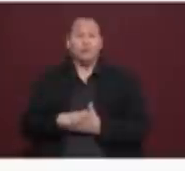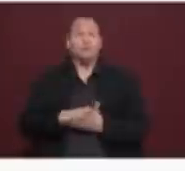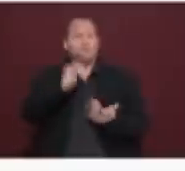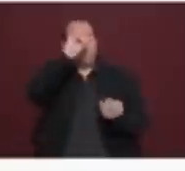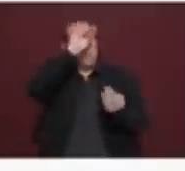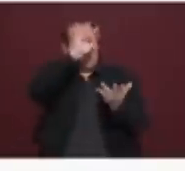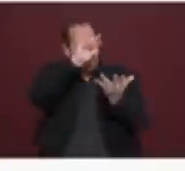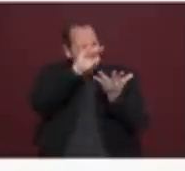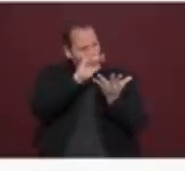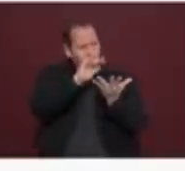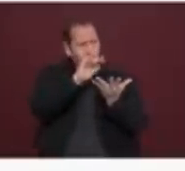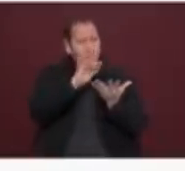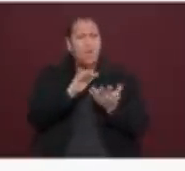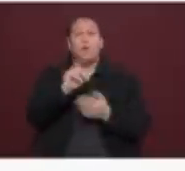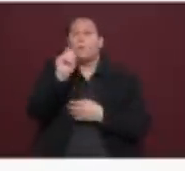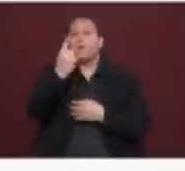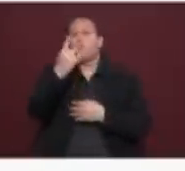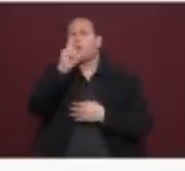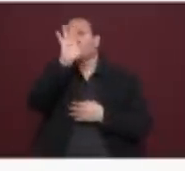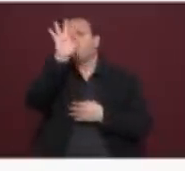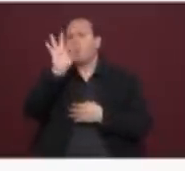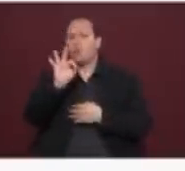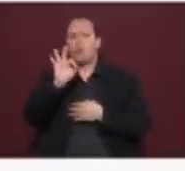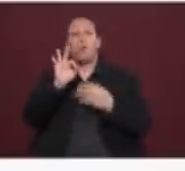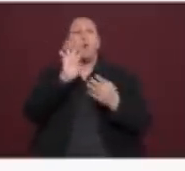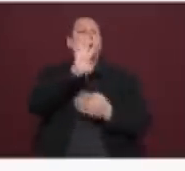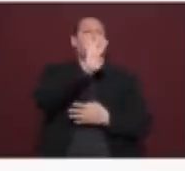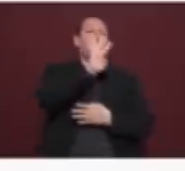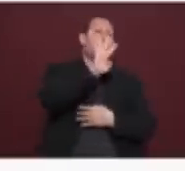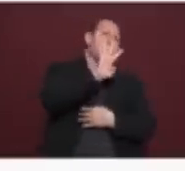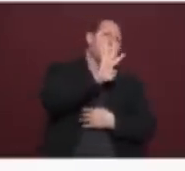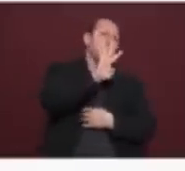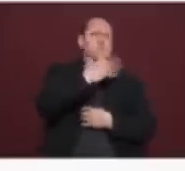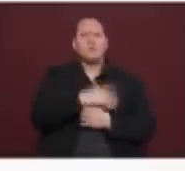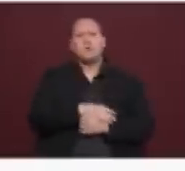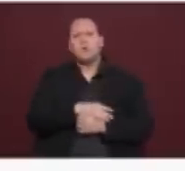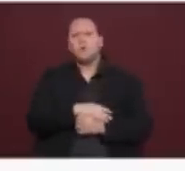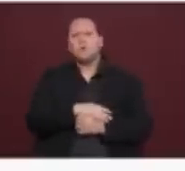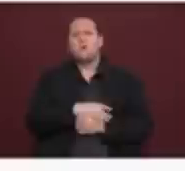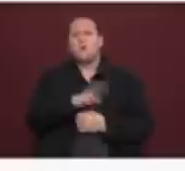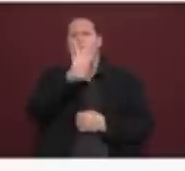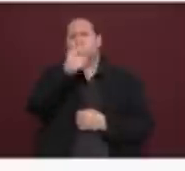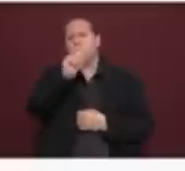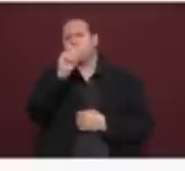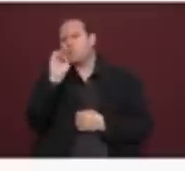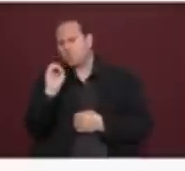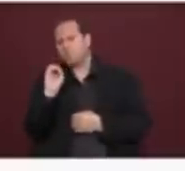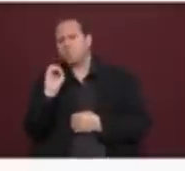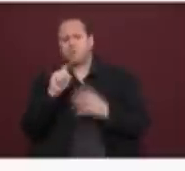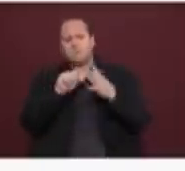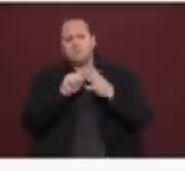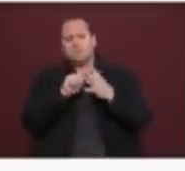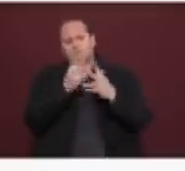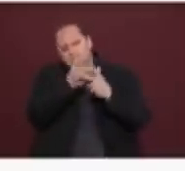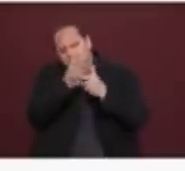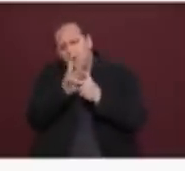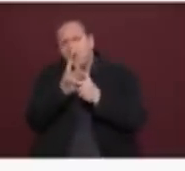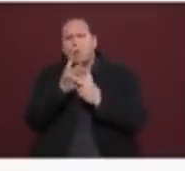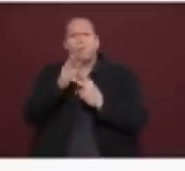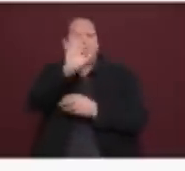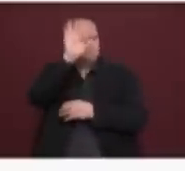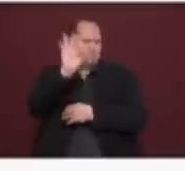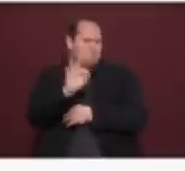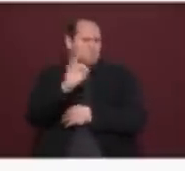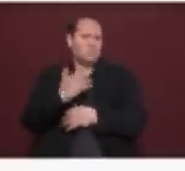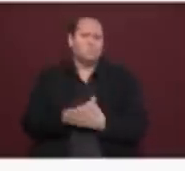reducción del 21% quedando al 4 4.0 homicidios promedios diarios